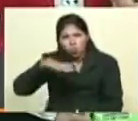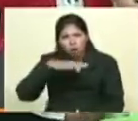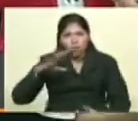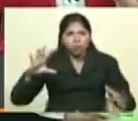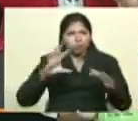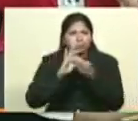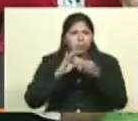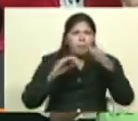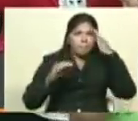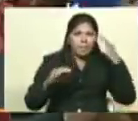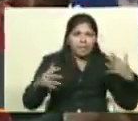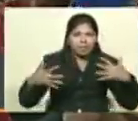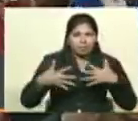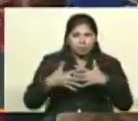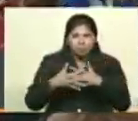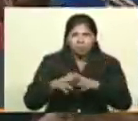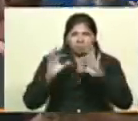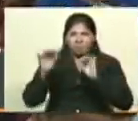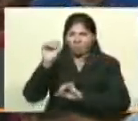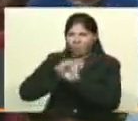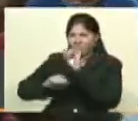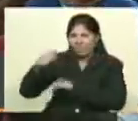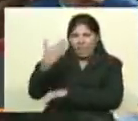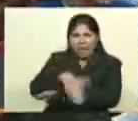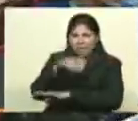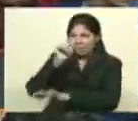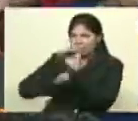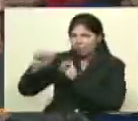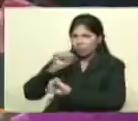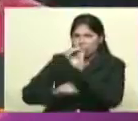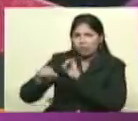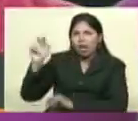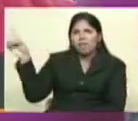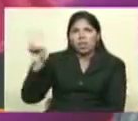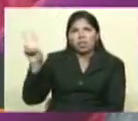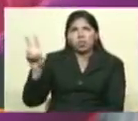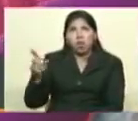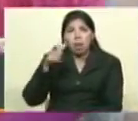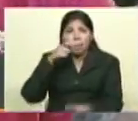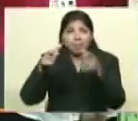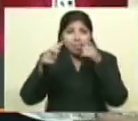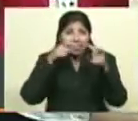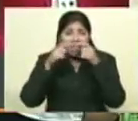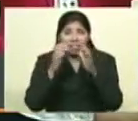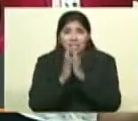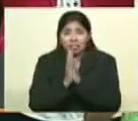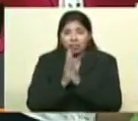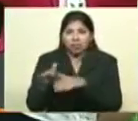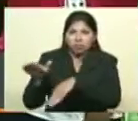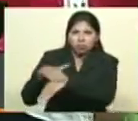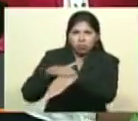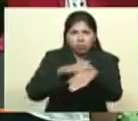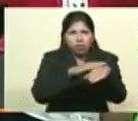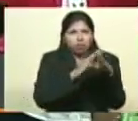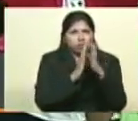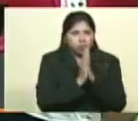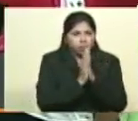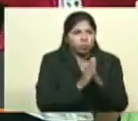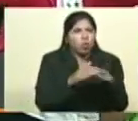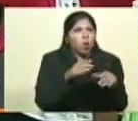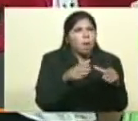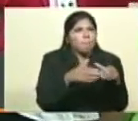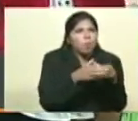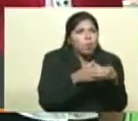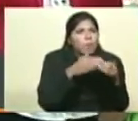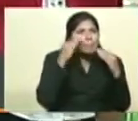la patria, la paz, la democracia, la soberanía popular. Alerto al pueblo, alerto a la Fuerza Armada Nacional